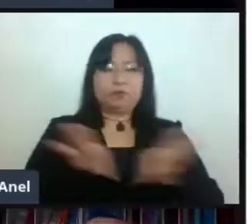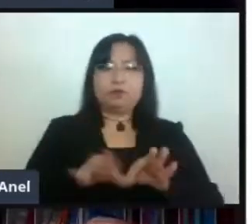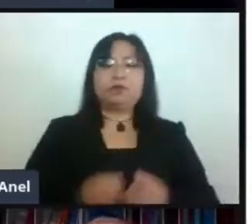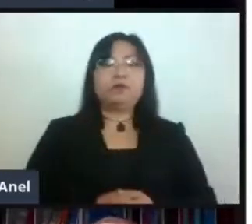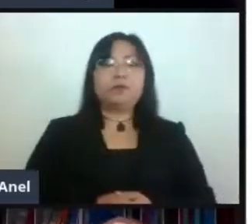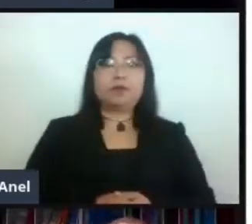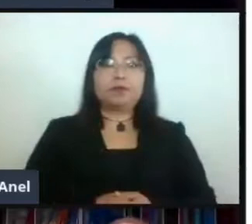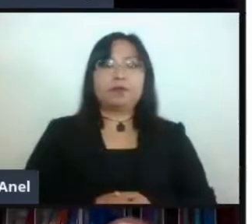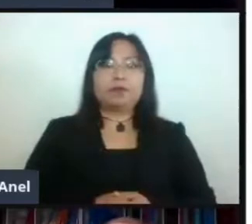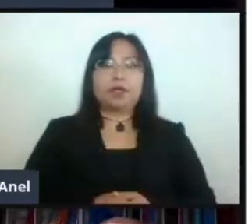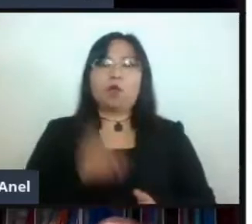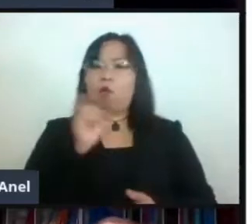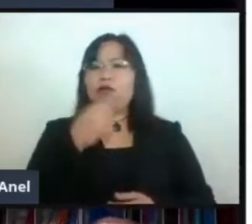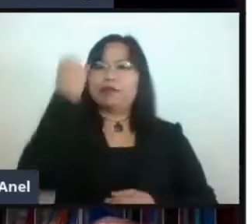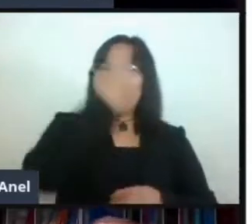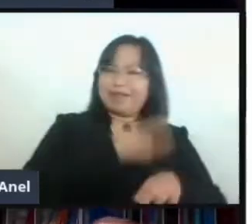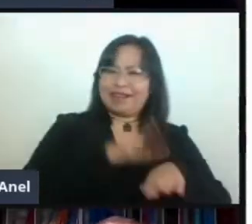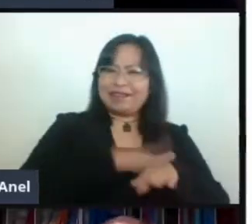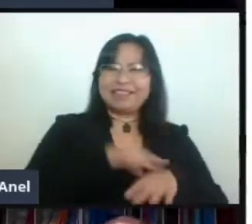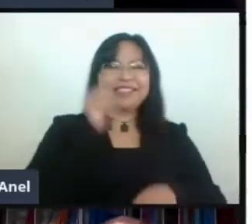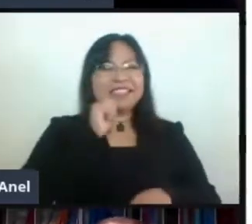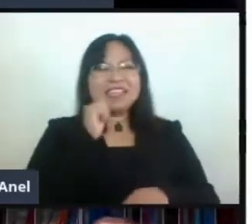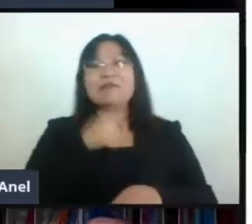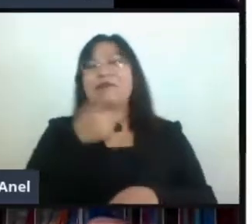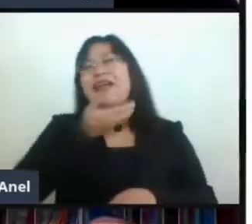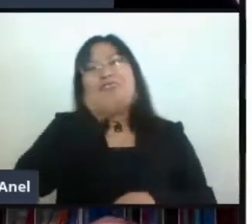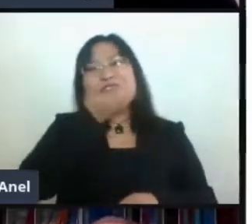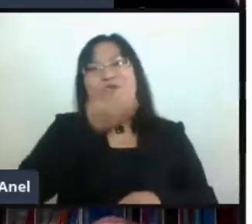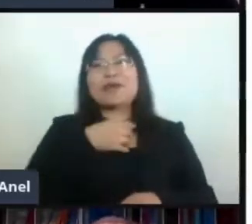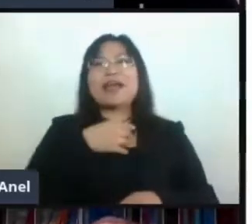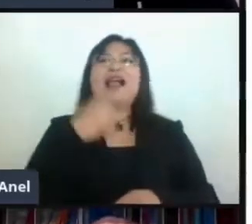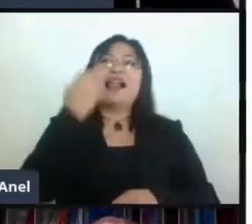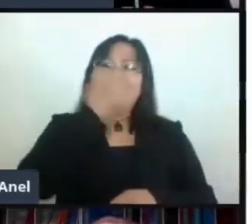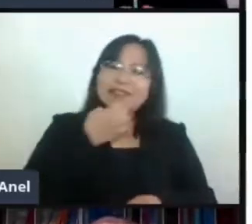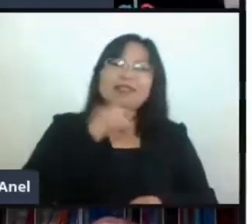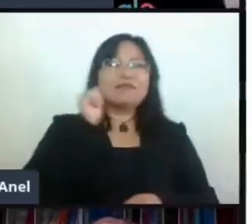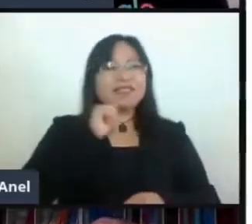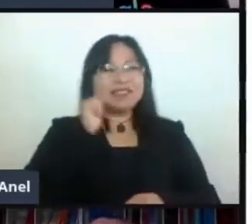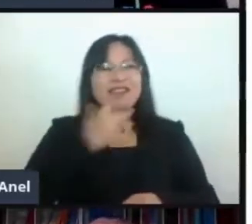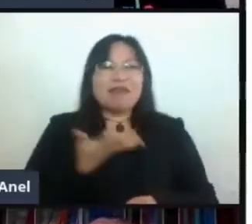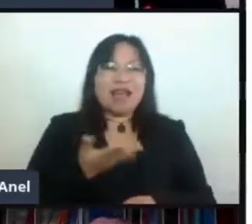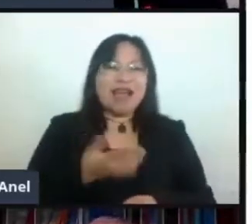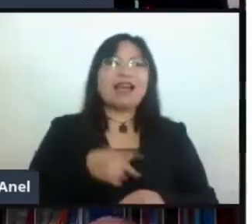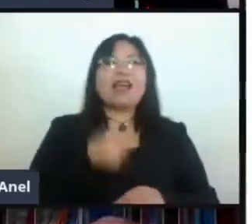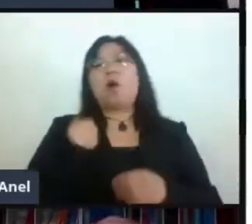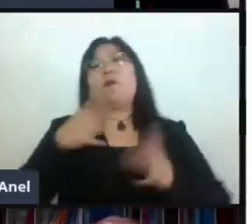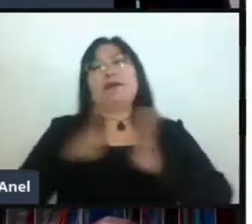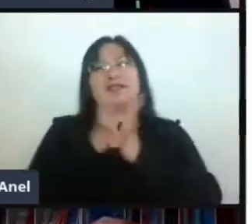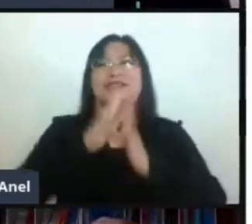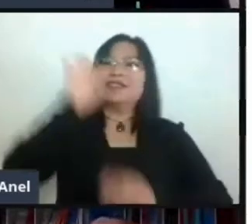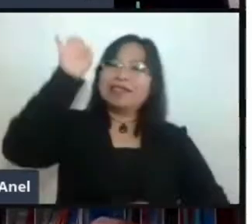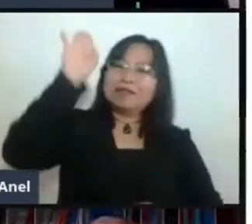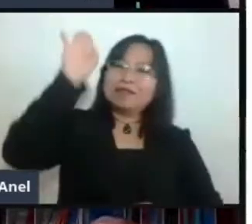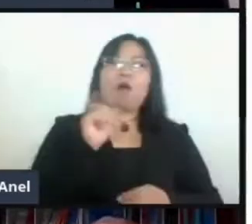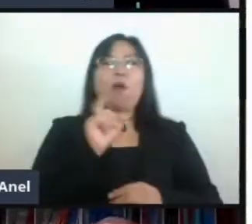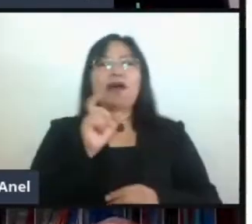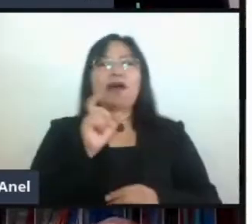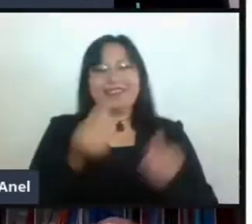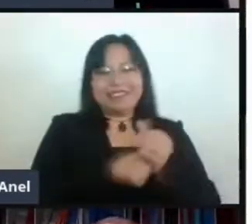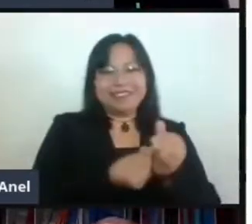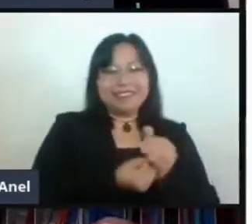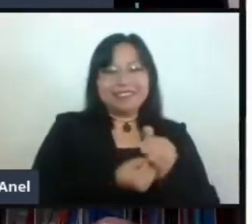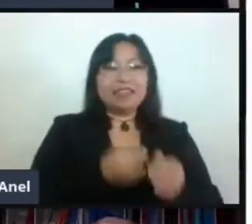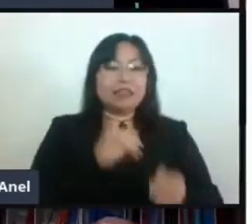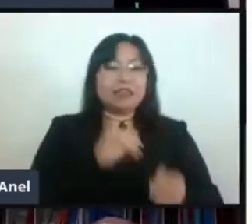por exámenes y puntajes, por el cuaderno, las tareas, la participación en clase, bueno, pues se ha puesto a prueba precisamente